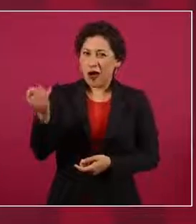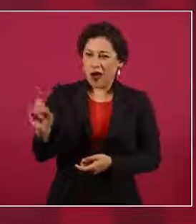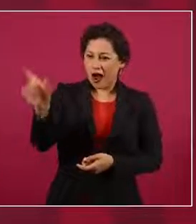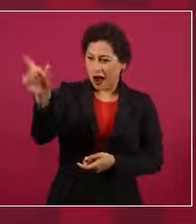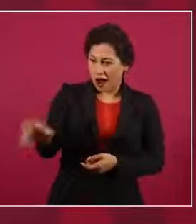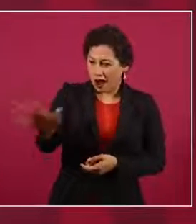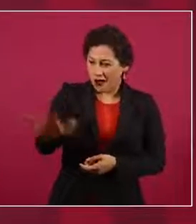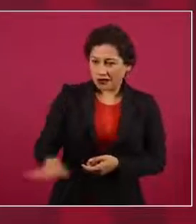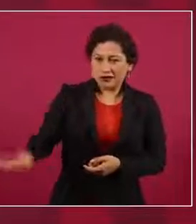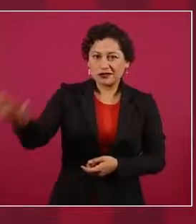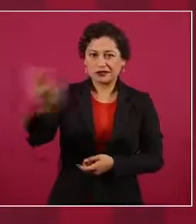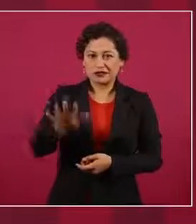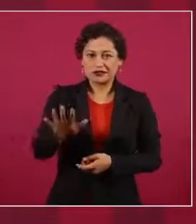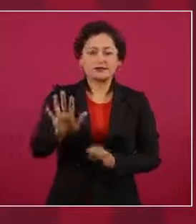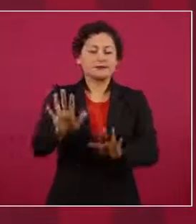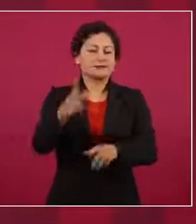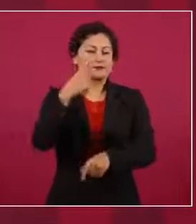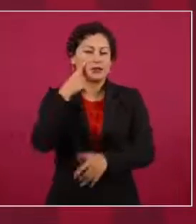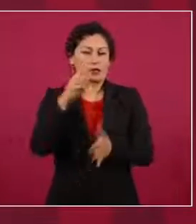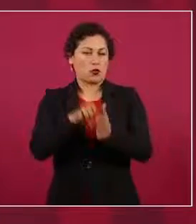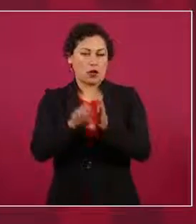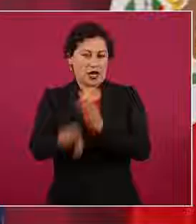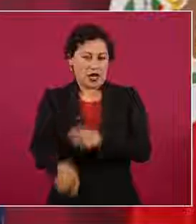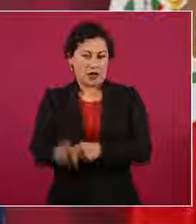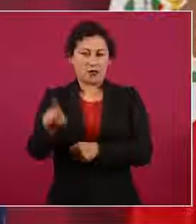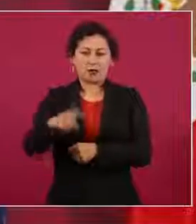vamos a decir, aristócratas,